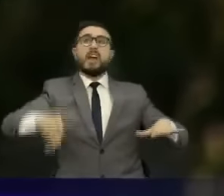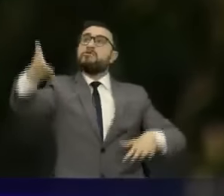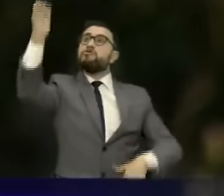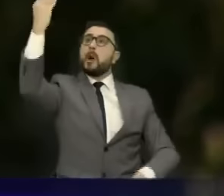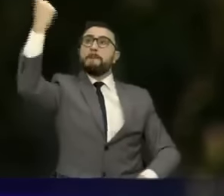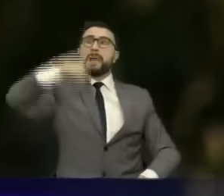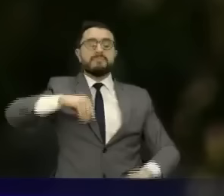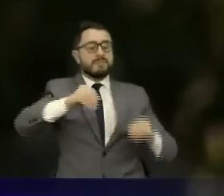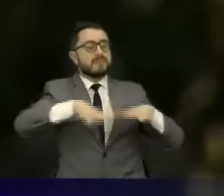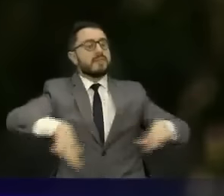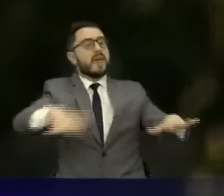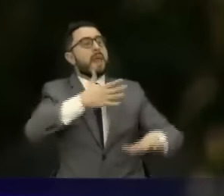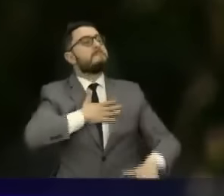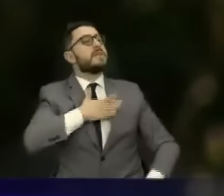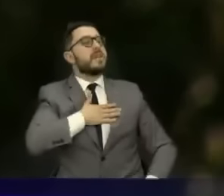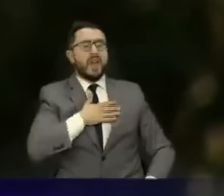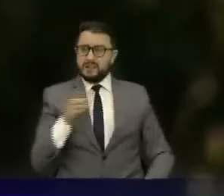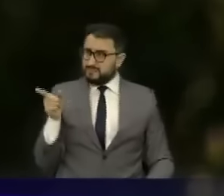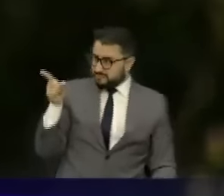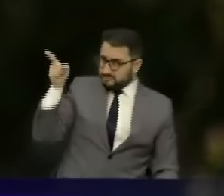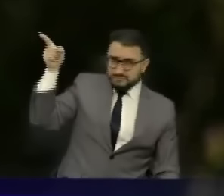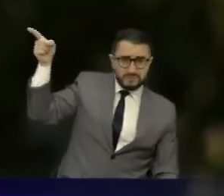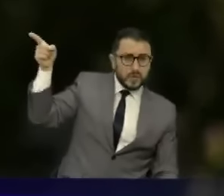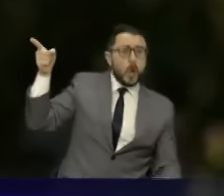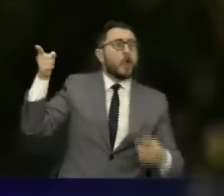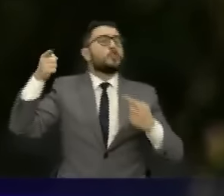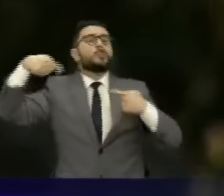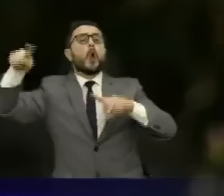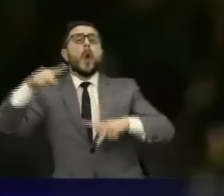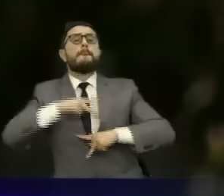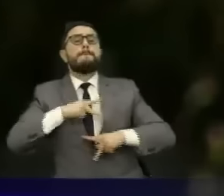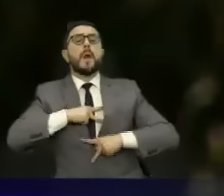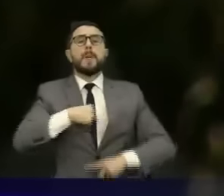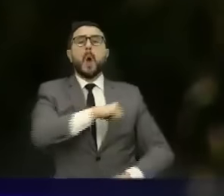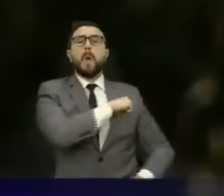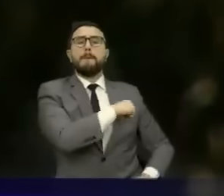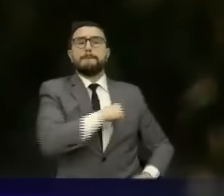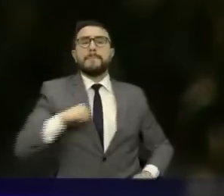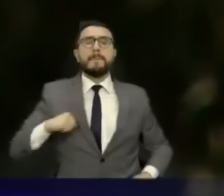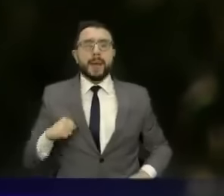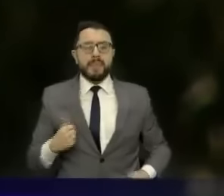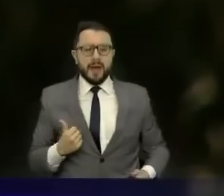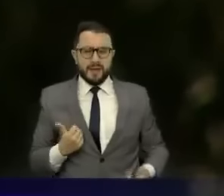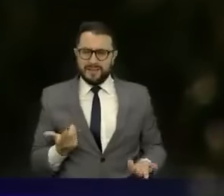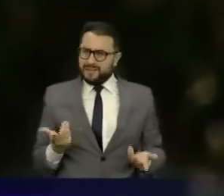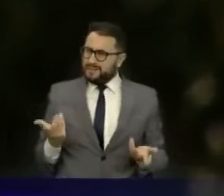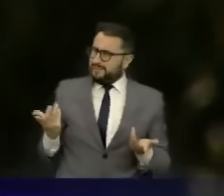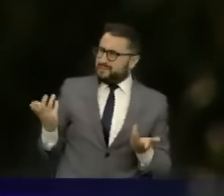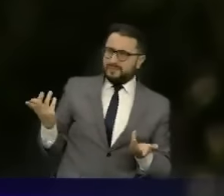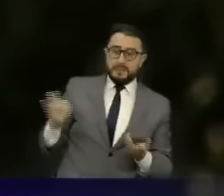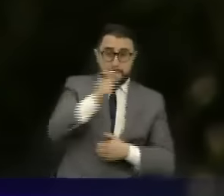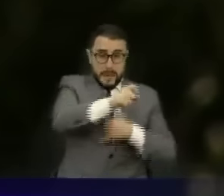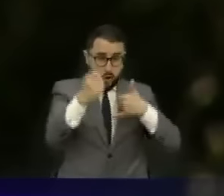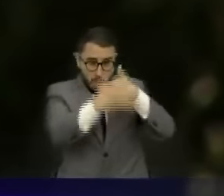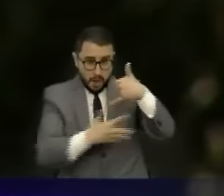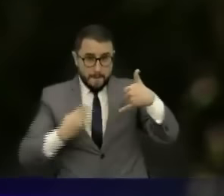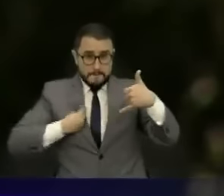divino, que esta era su propiedad privada, y las gentes que habitaban